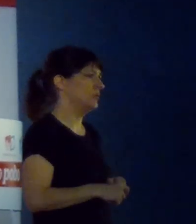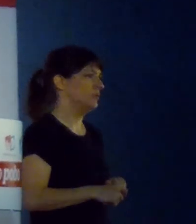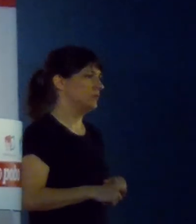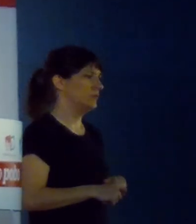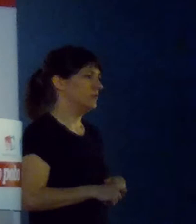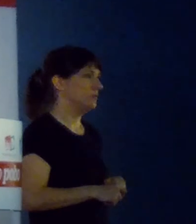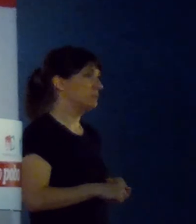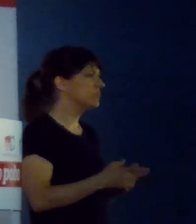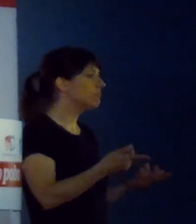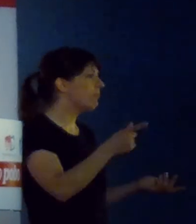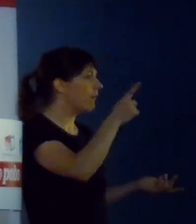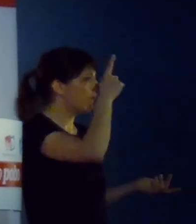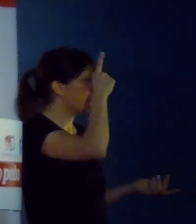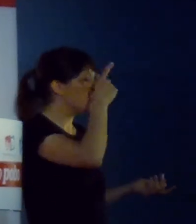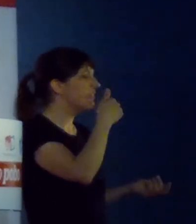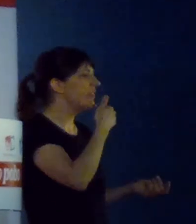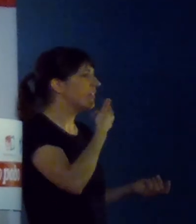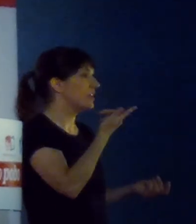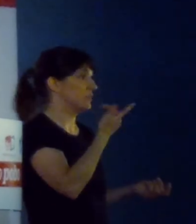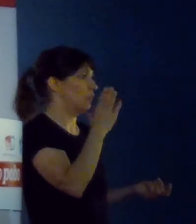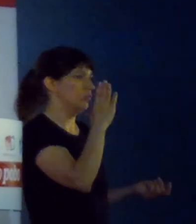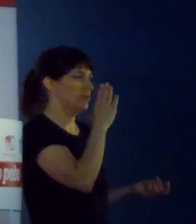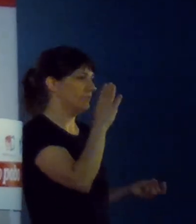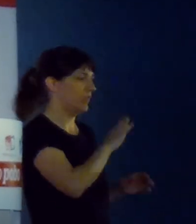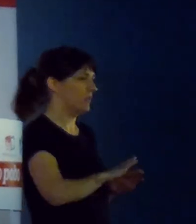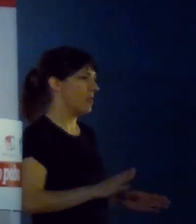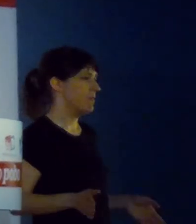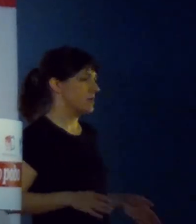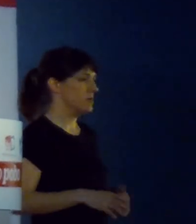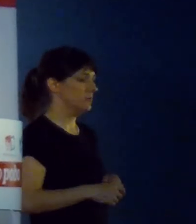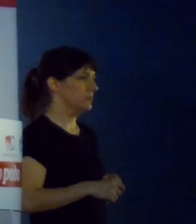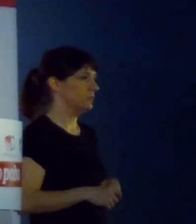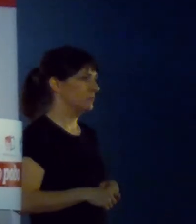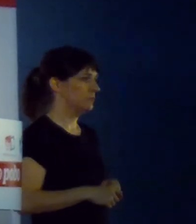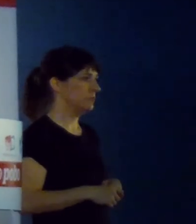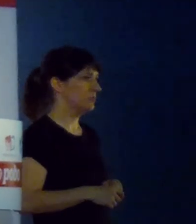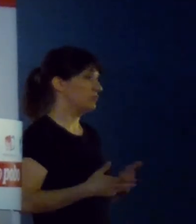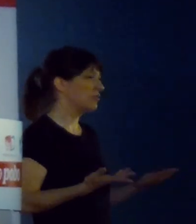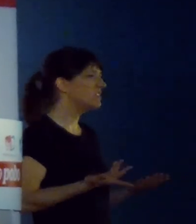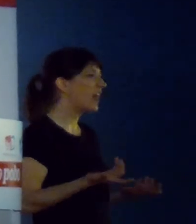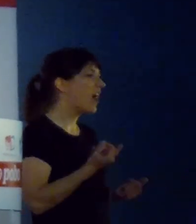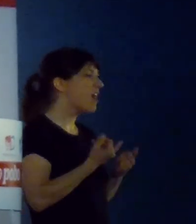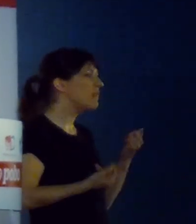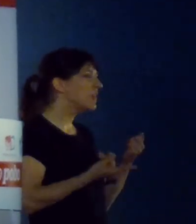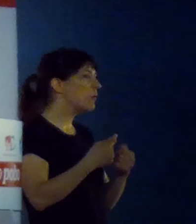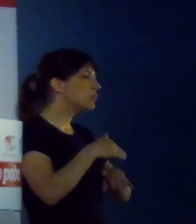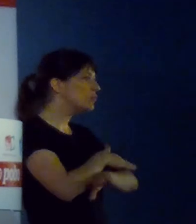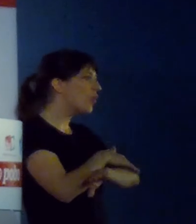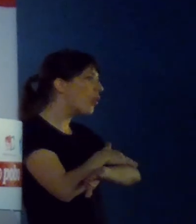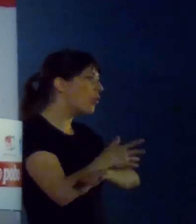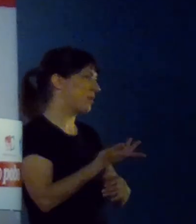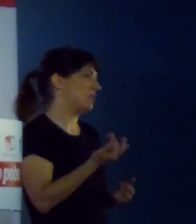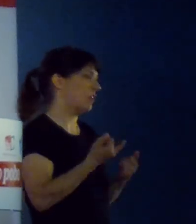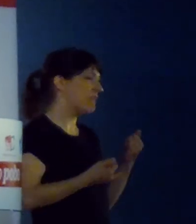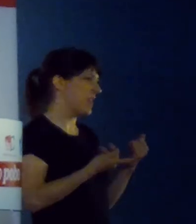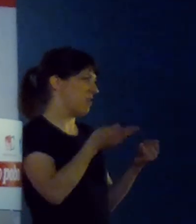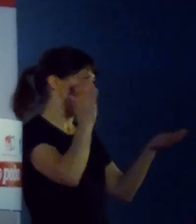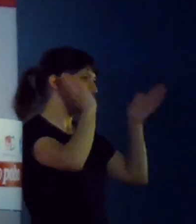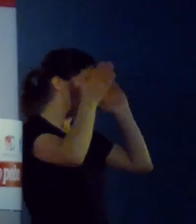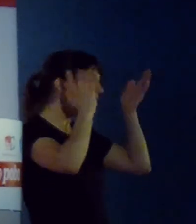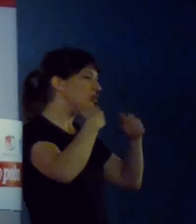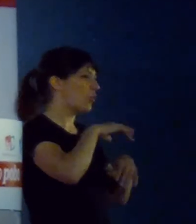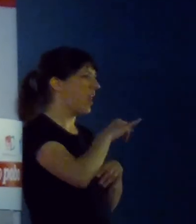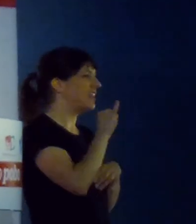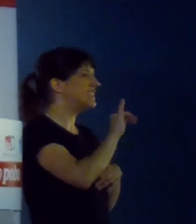que é todo iso como un pouco disfraz. E, por lo tanto, podermos vencer a violencia institucional,